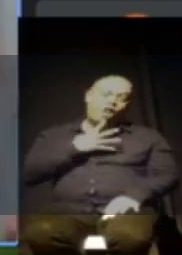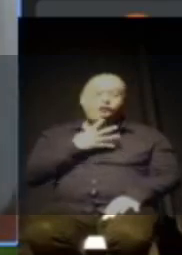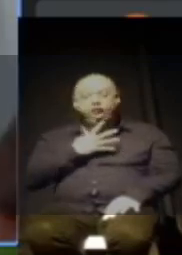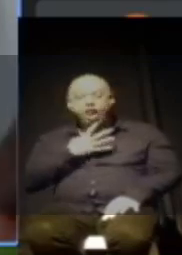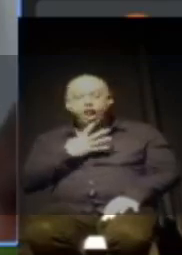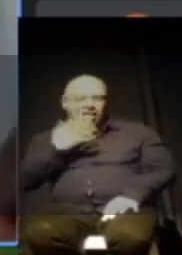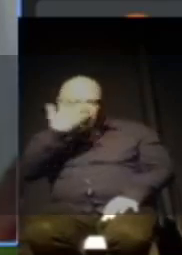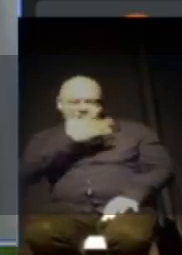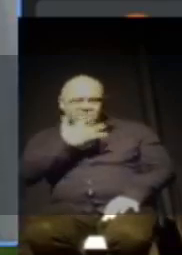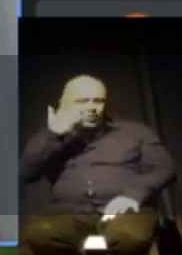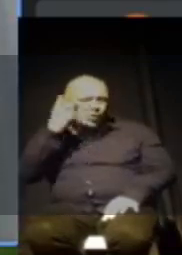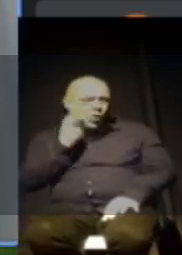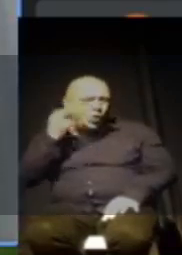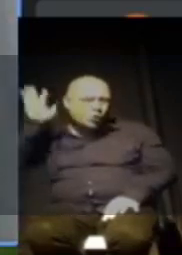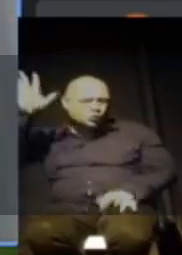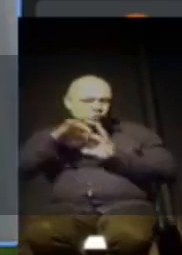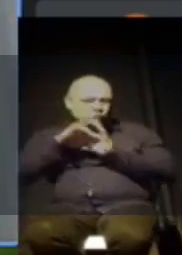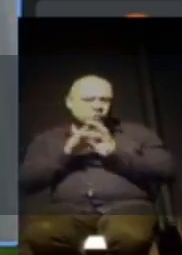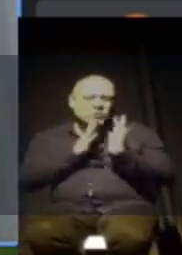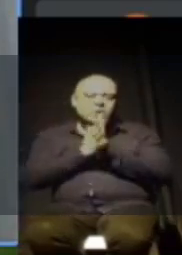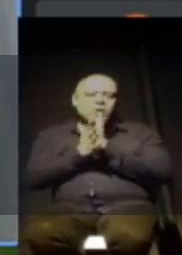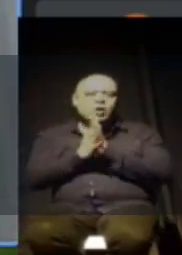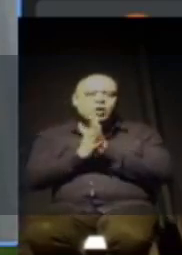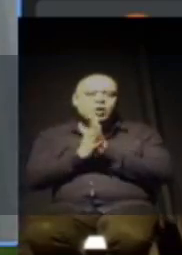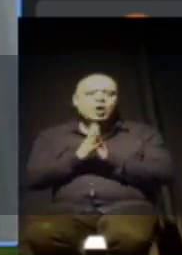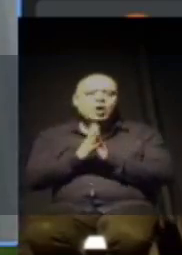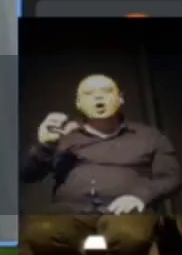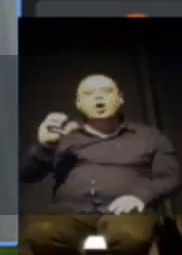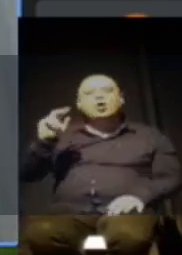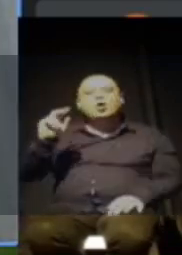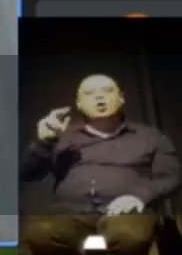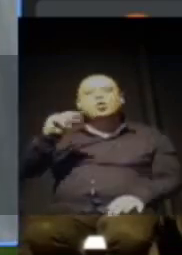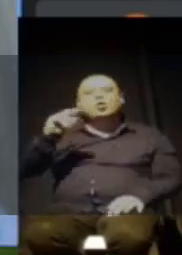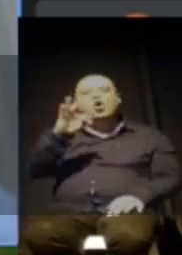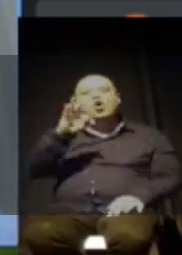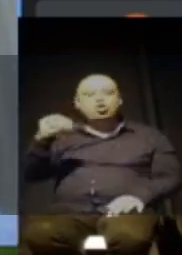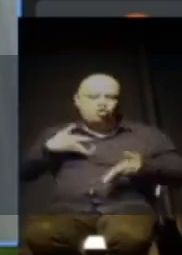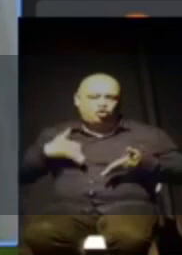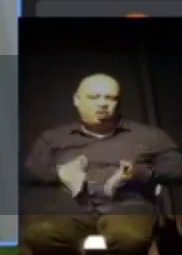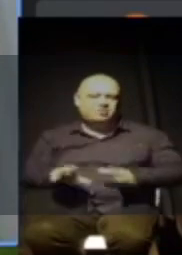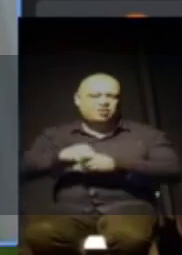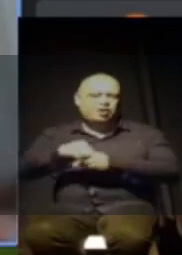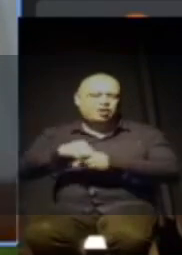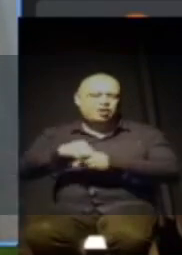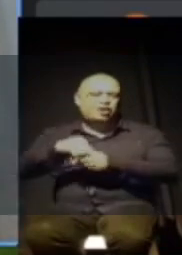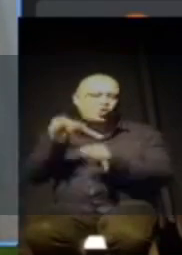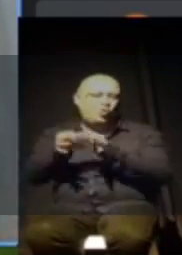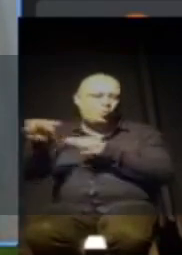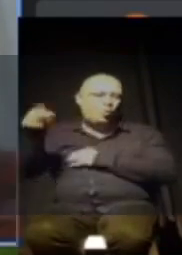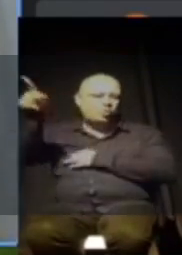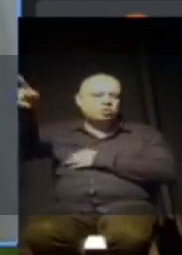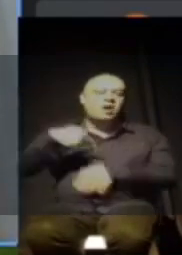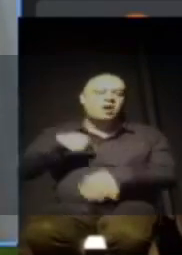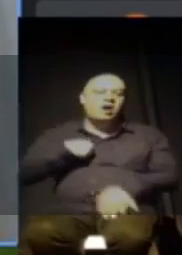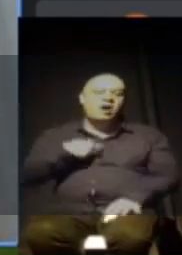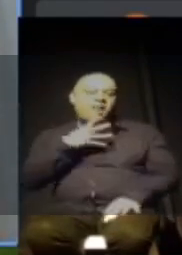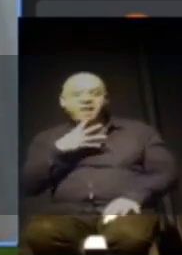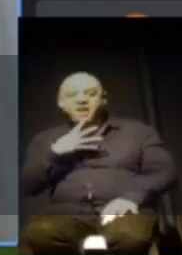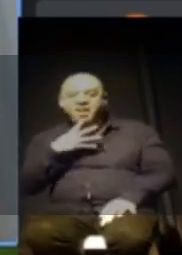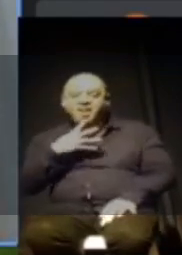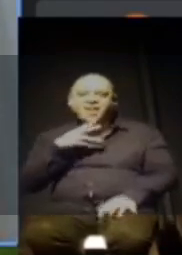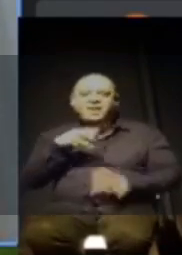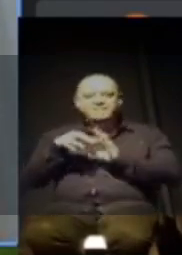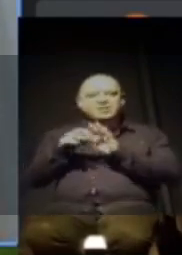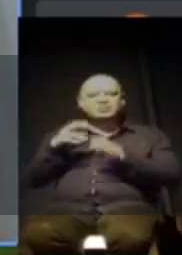uno se crea un imaginario de ese hablar como chocuano cuando en un pueblo como Condoto, es mi tierra, podría describir diversas hablas, formas de